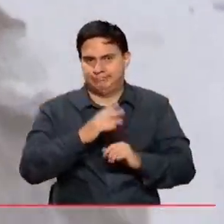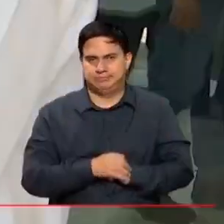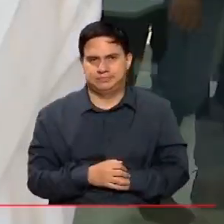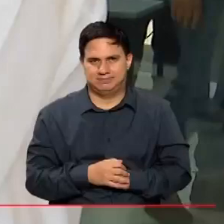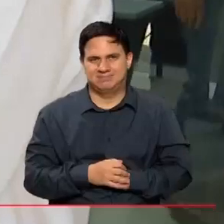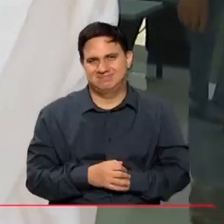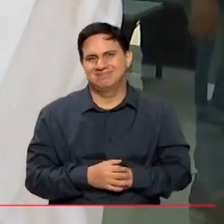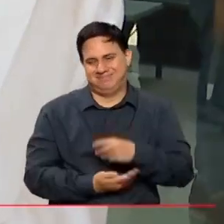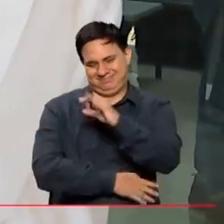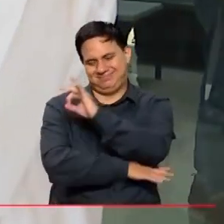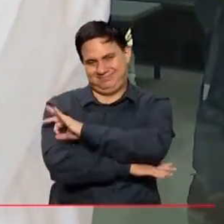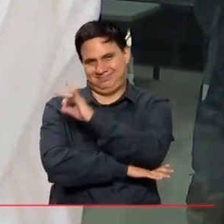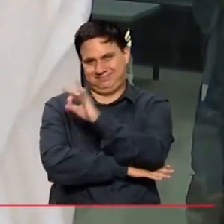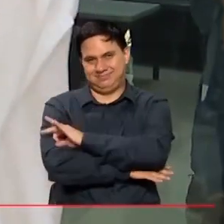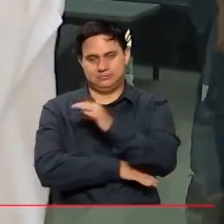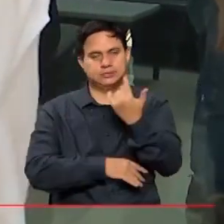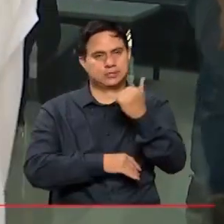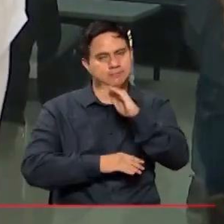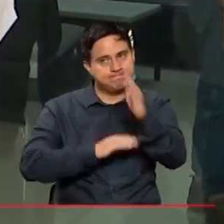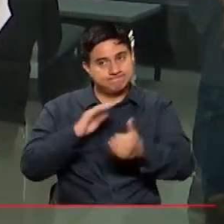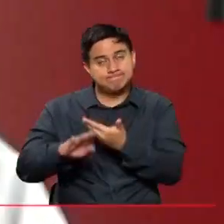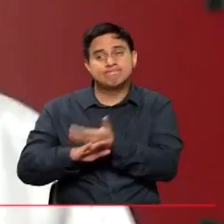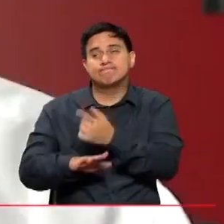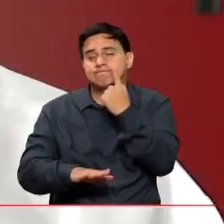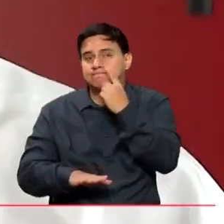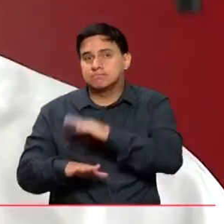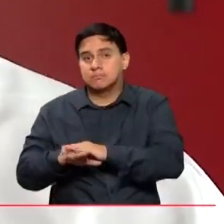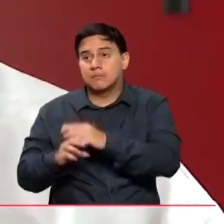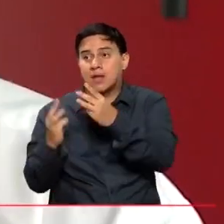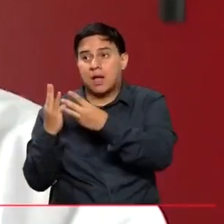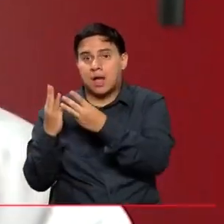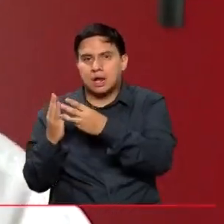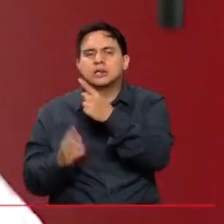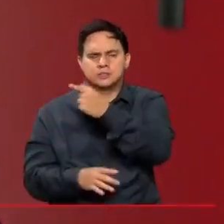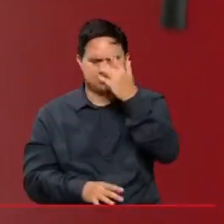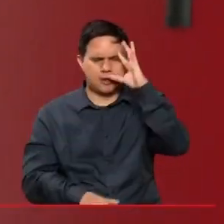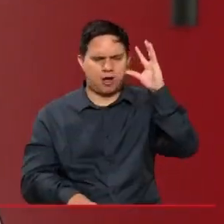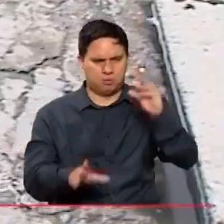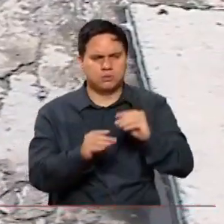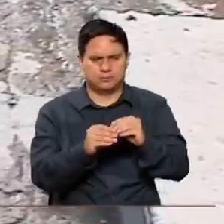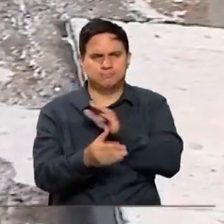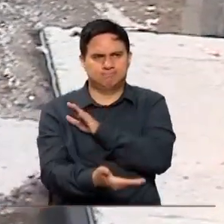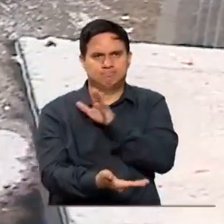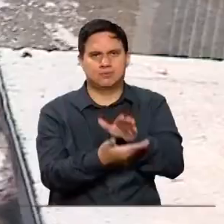Telepacífico Noticias expuso el caso en Cali, que se comprometió a enviar un equipo de operarios a la zona.